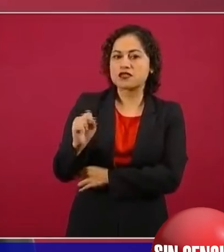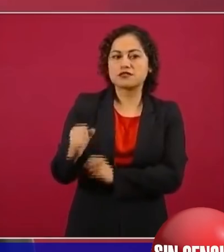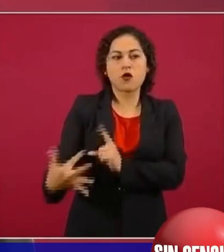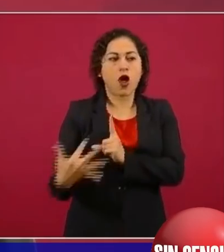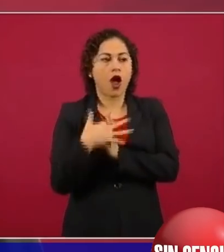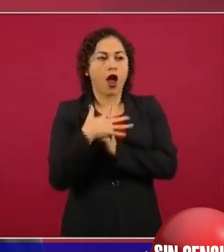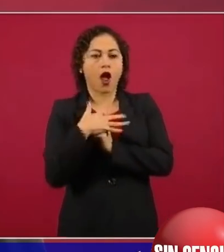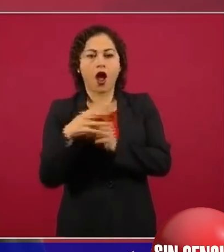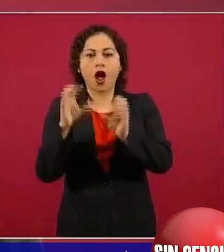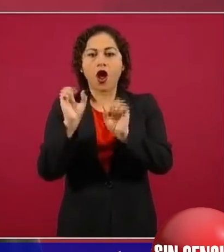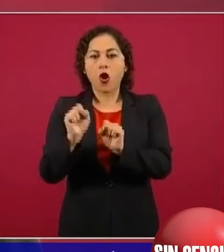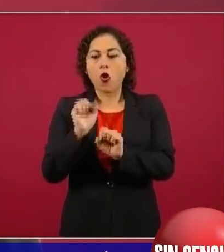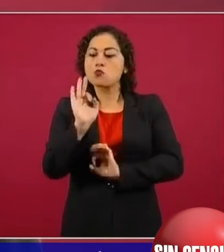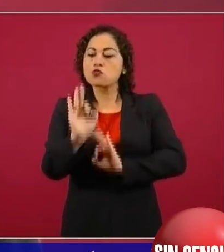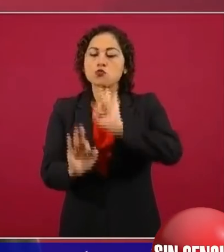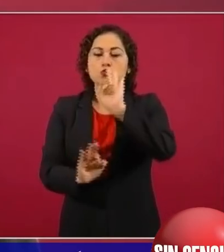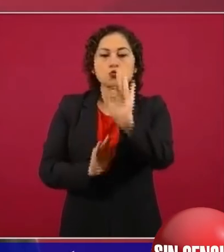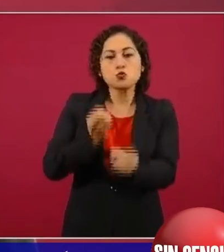les creo